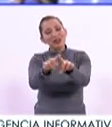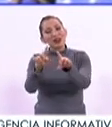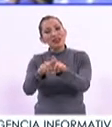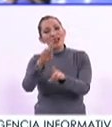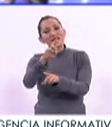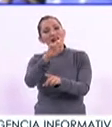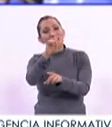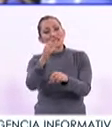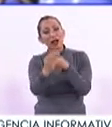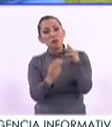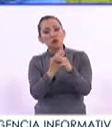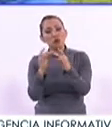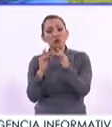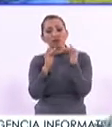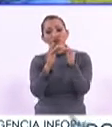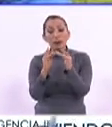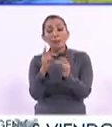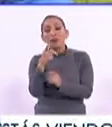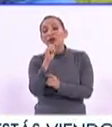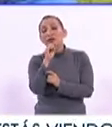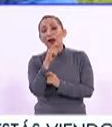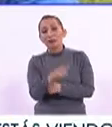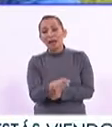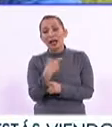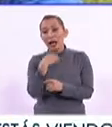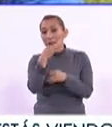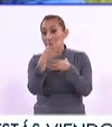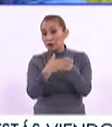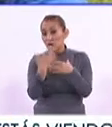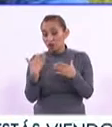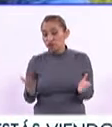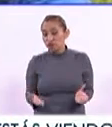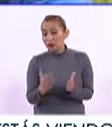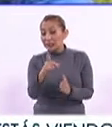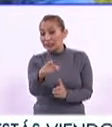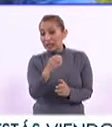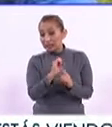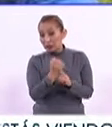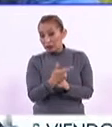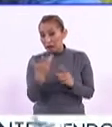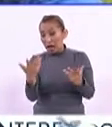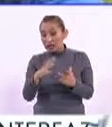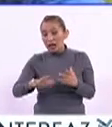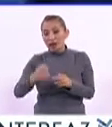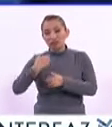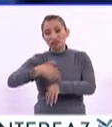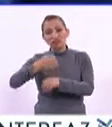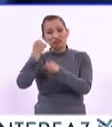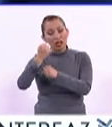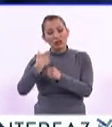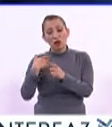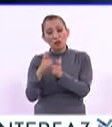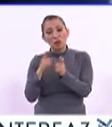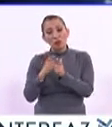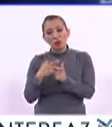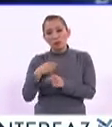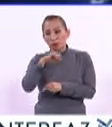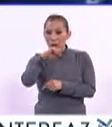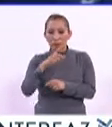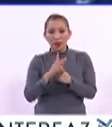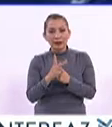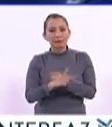multirracial dentro del mundo globalizado, pero también alertan sobre el impulso que esta situación genera en las protestas de los movimientos